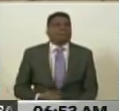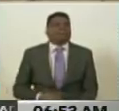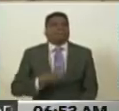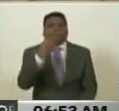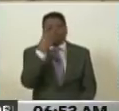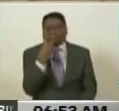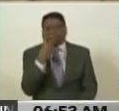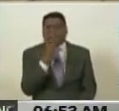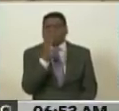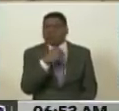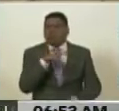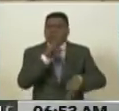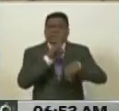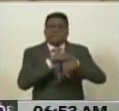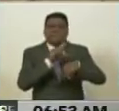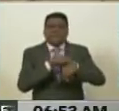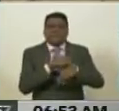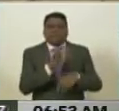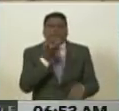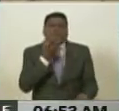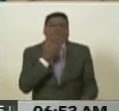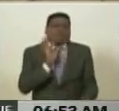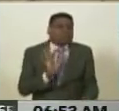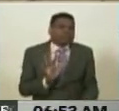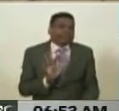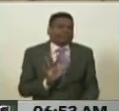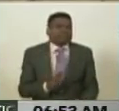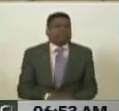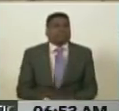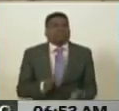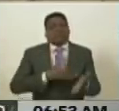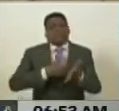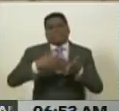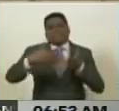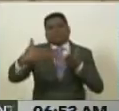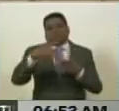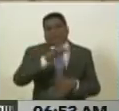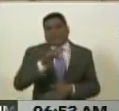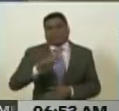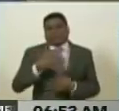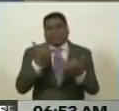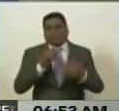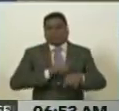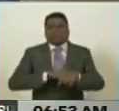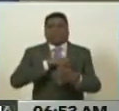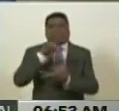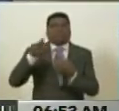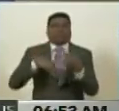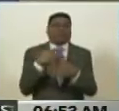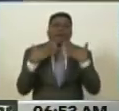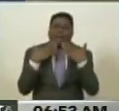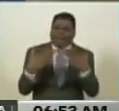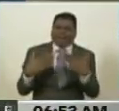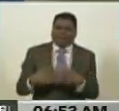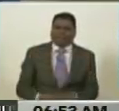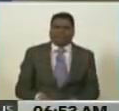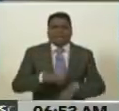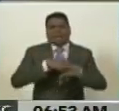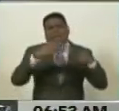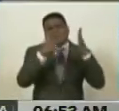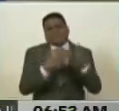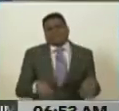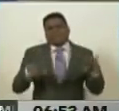porque no había quien le atendiera un problema simple de cataratas como los que se han atendido por millones en tiempos de revolución. Agradecemos a Francisco Torreal,